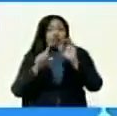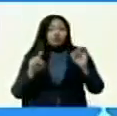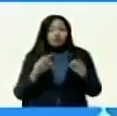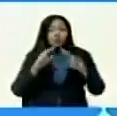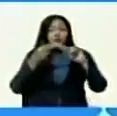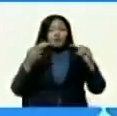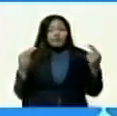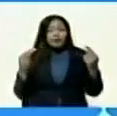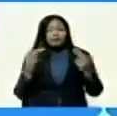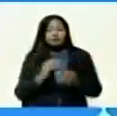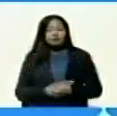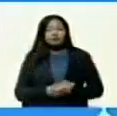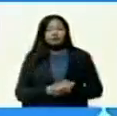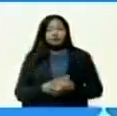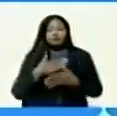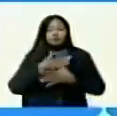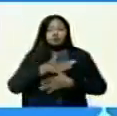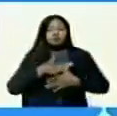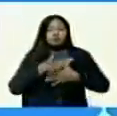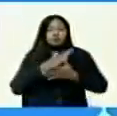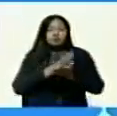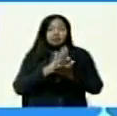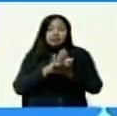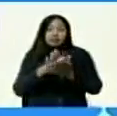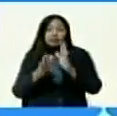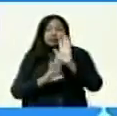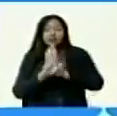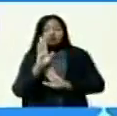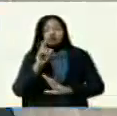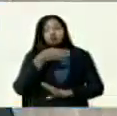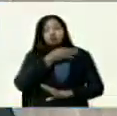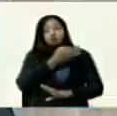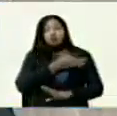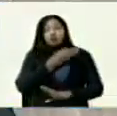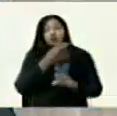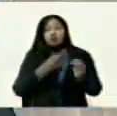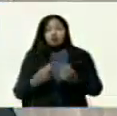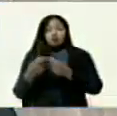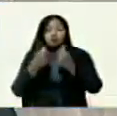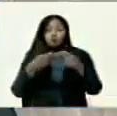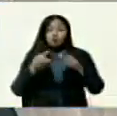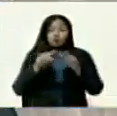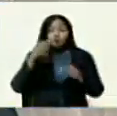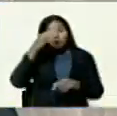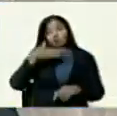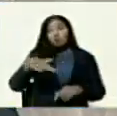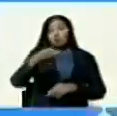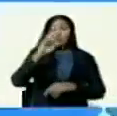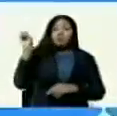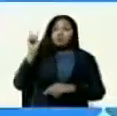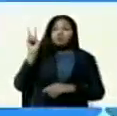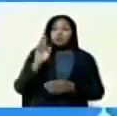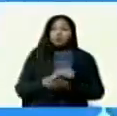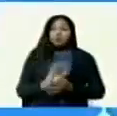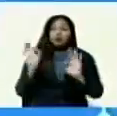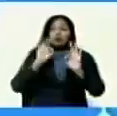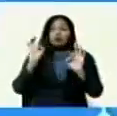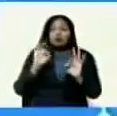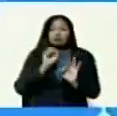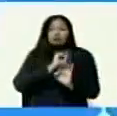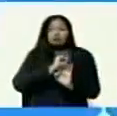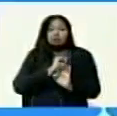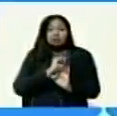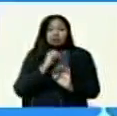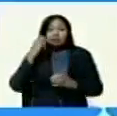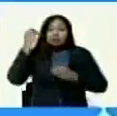paz, por el bienestar, por el desarrollo social y económico del pueblo de Venezuela, que nada lo perturbe.